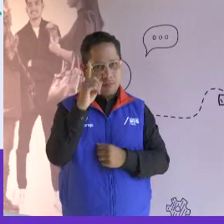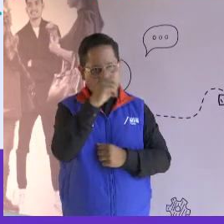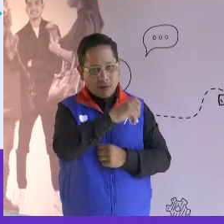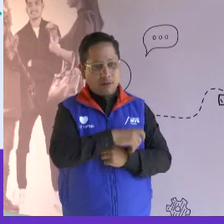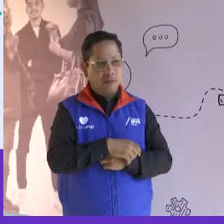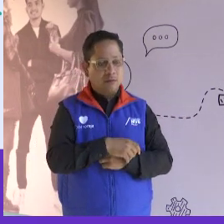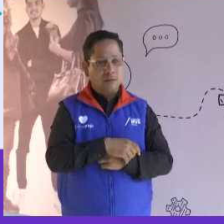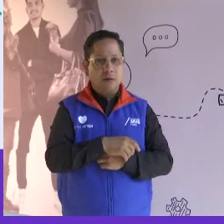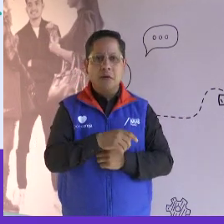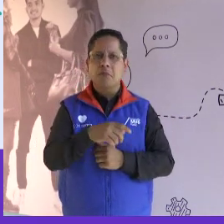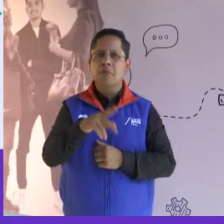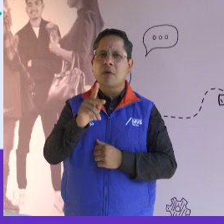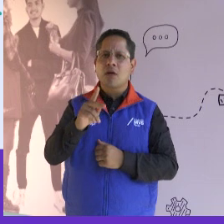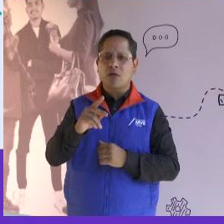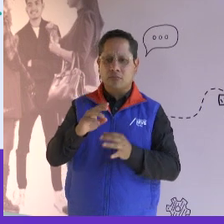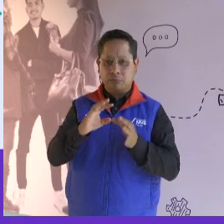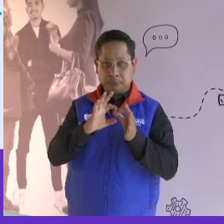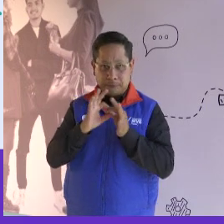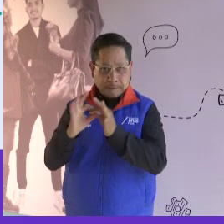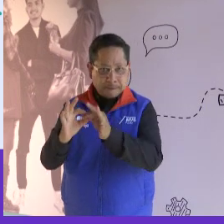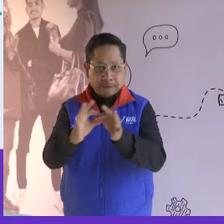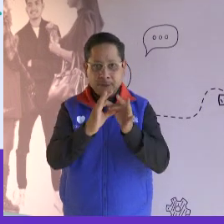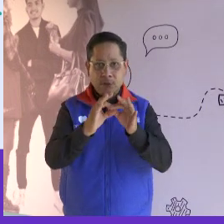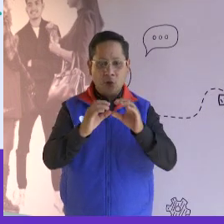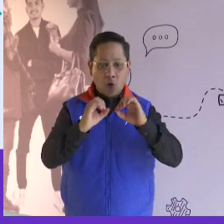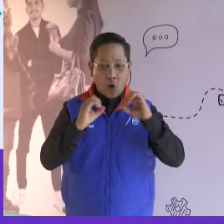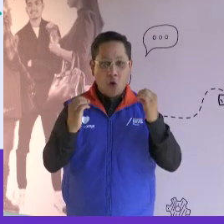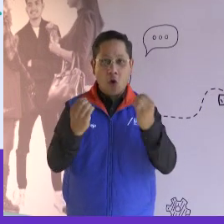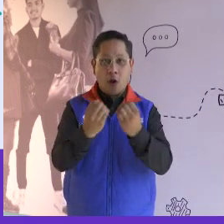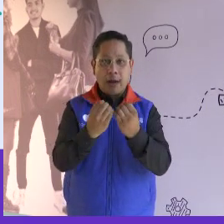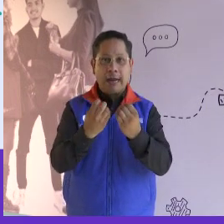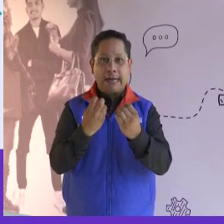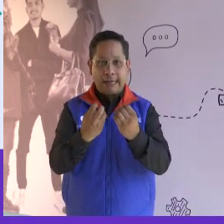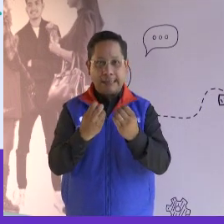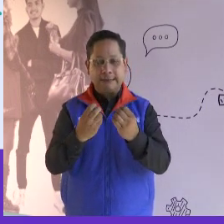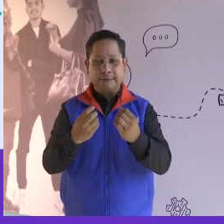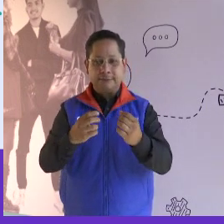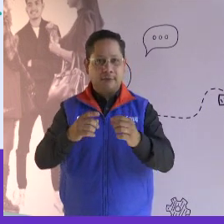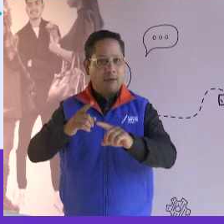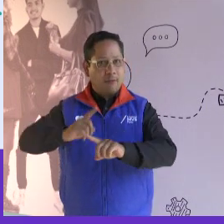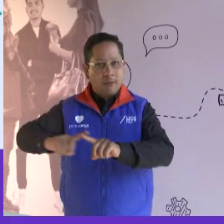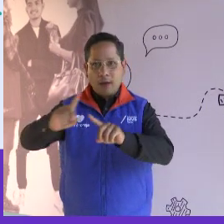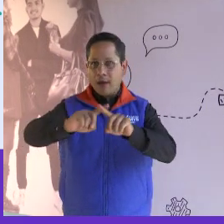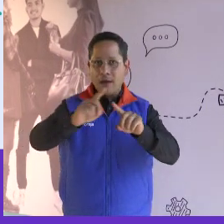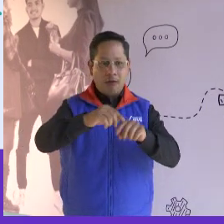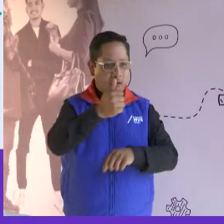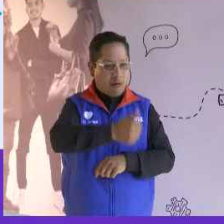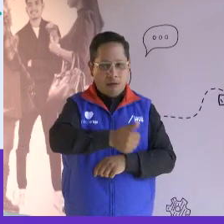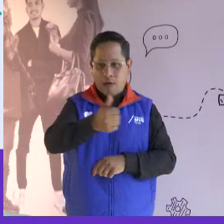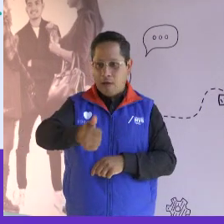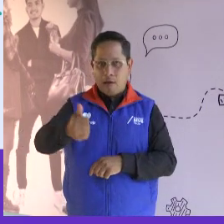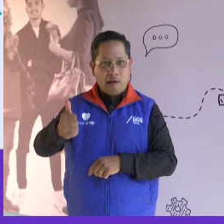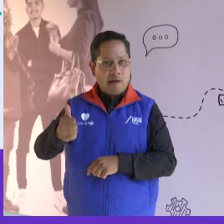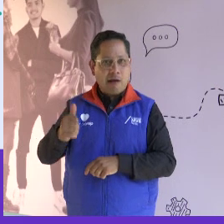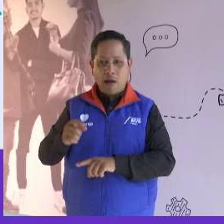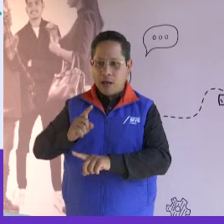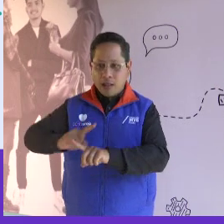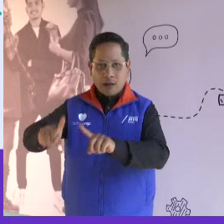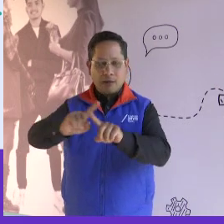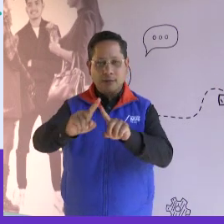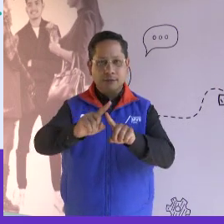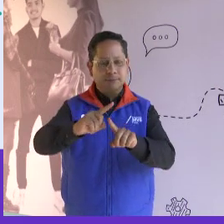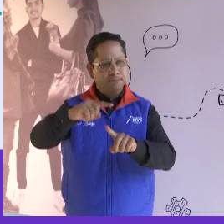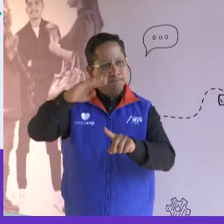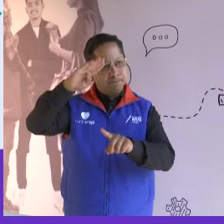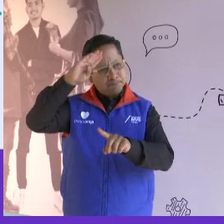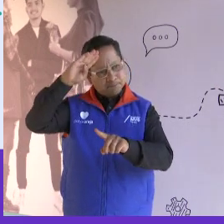incluso cuando las redes son de organizaciones, pues también hay muchísima diversidad, ¿no? Entonces creo que esto es también importante reflexionarlo,